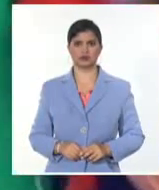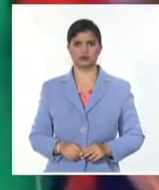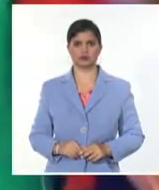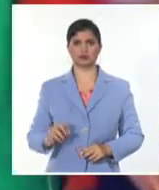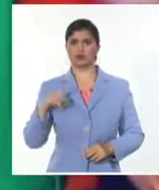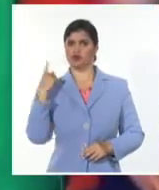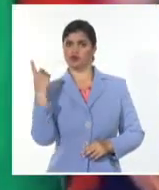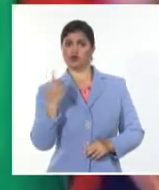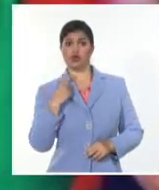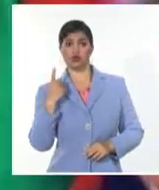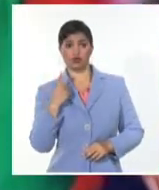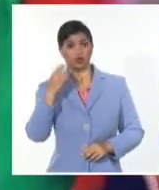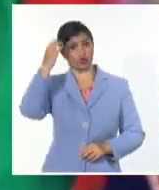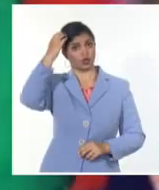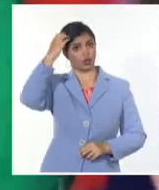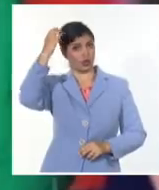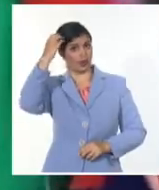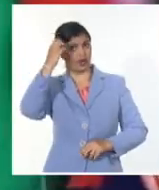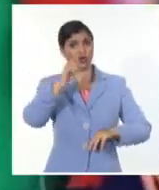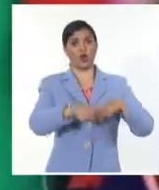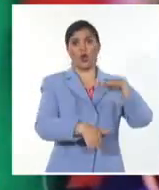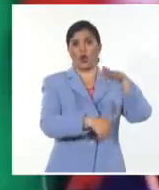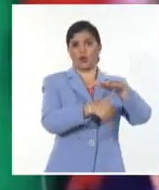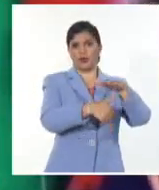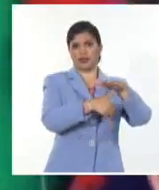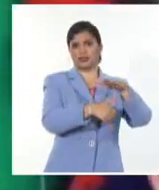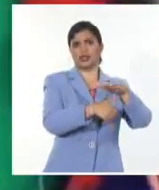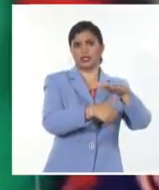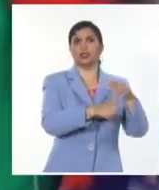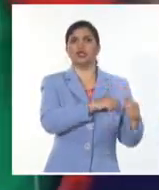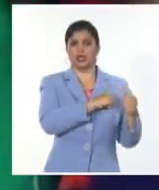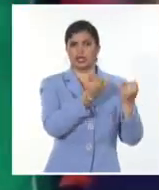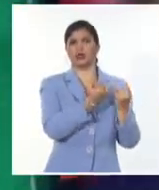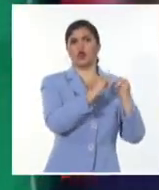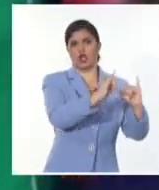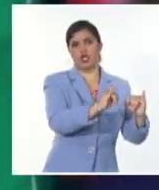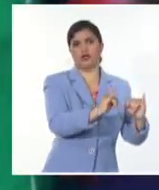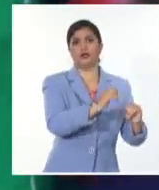un presidente genocida.